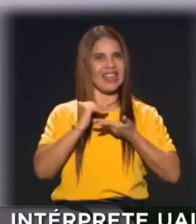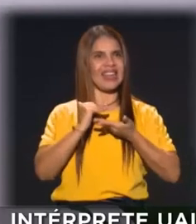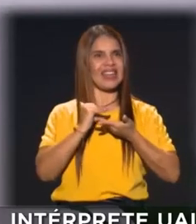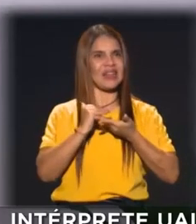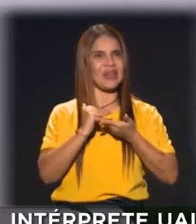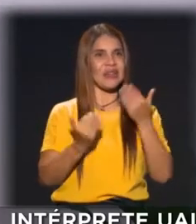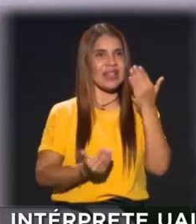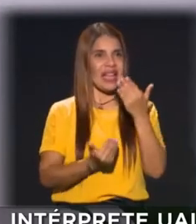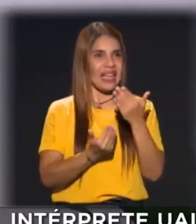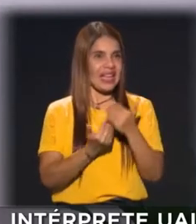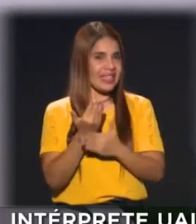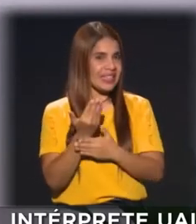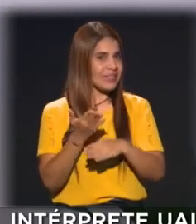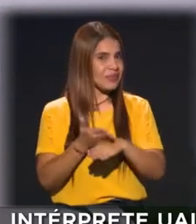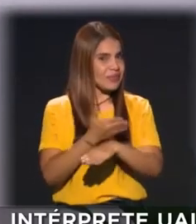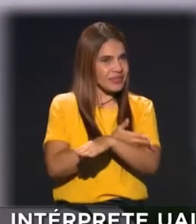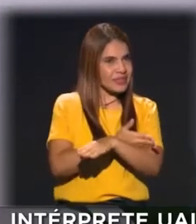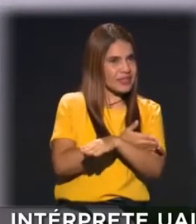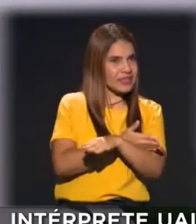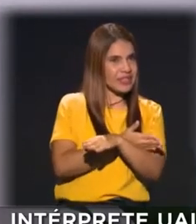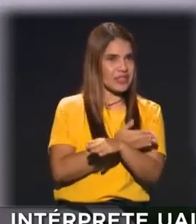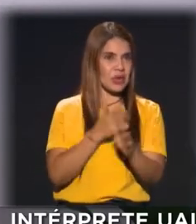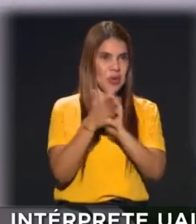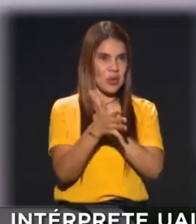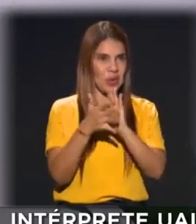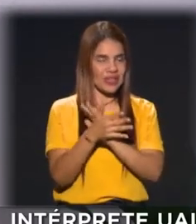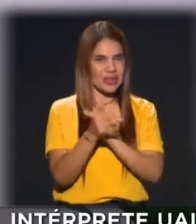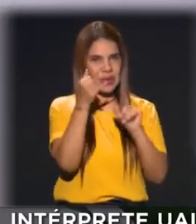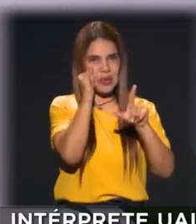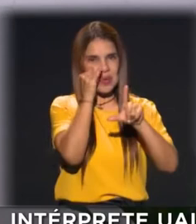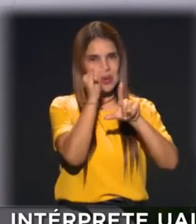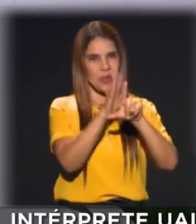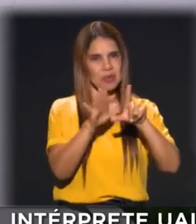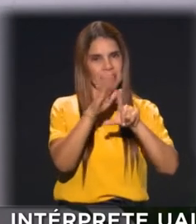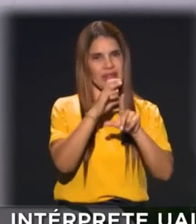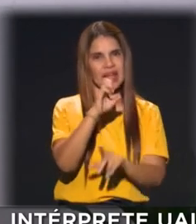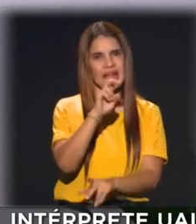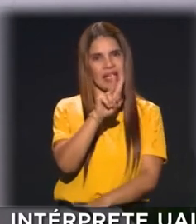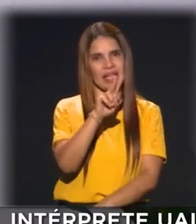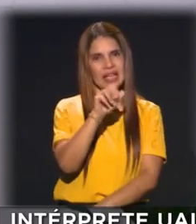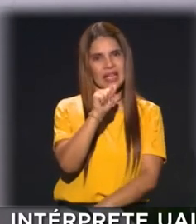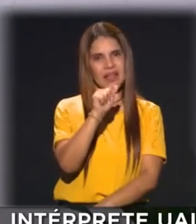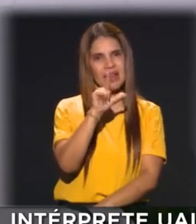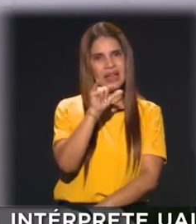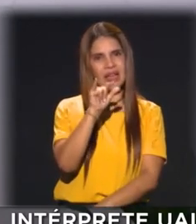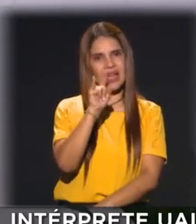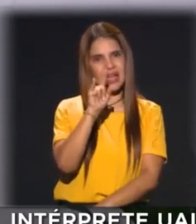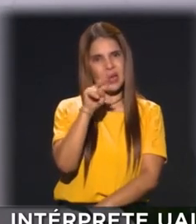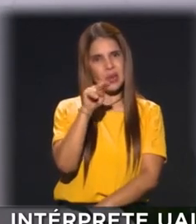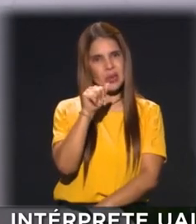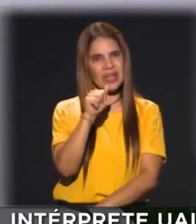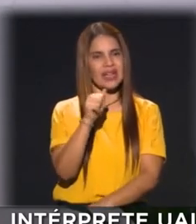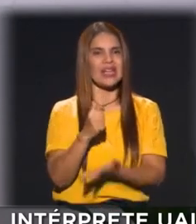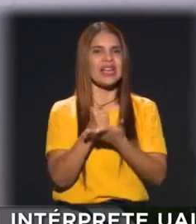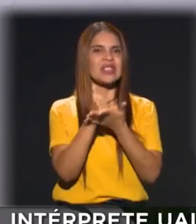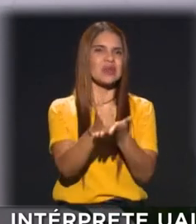antes de que realicemos la conclusión de este tema, le cuento que tenemos un video de Eva Luna donde está ayudándole a hacer como a la mamá